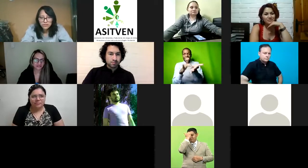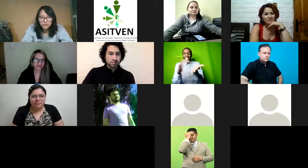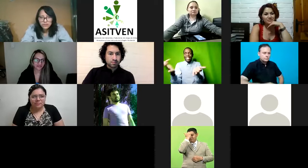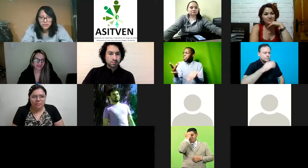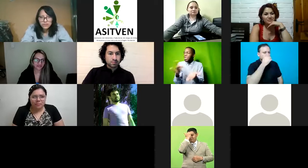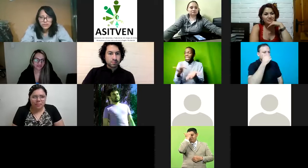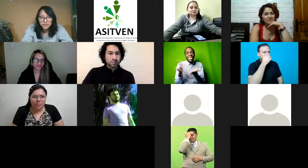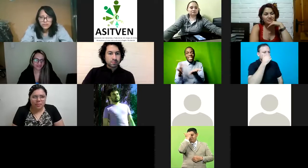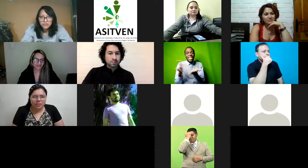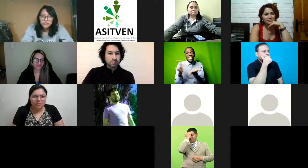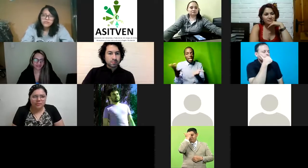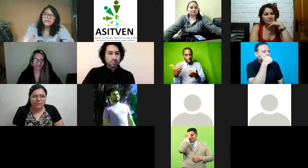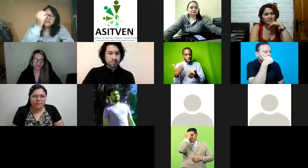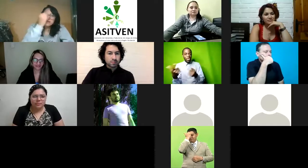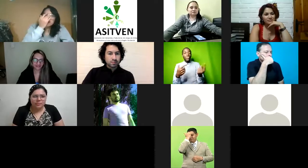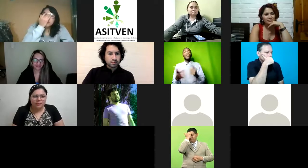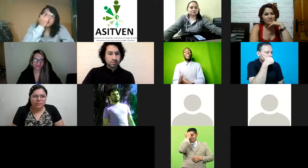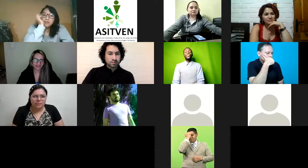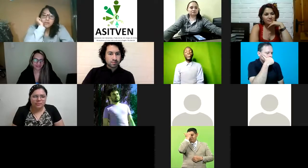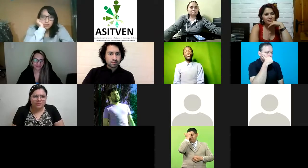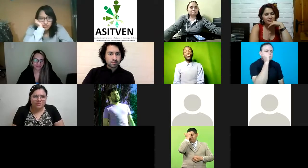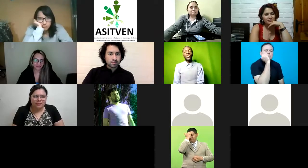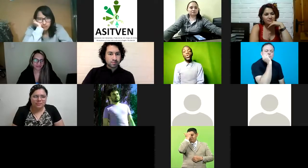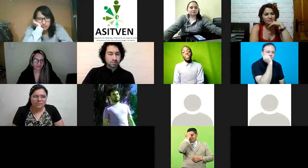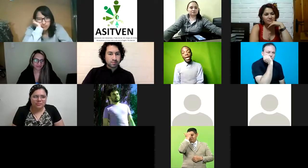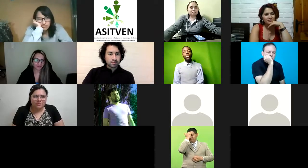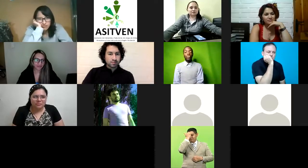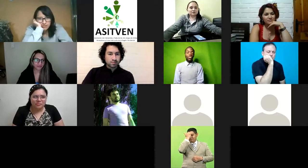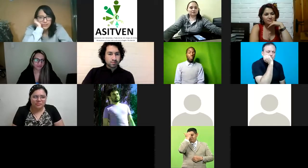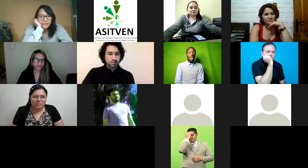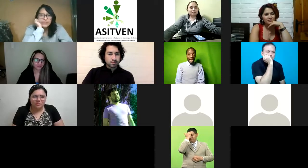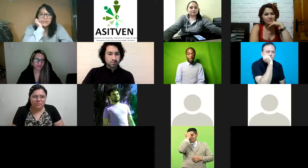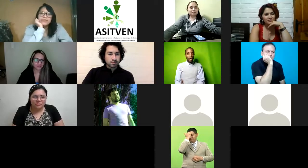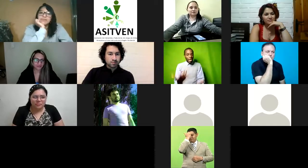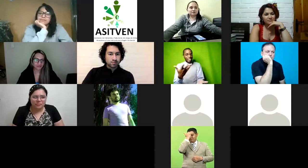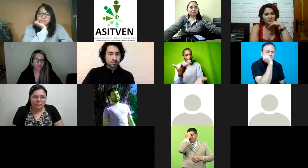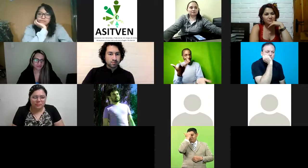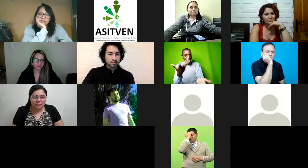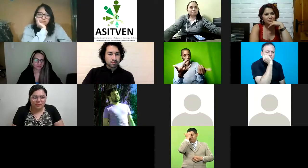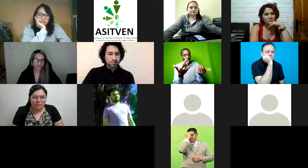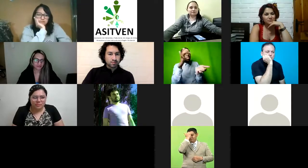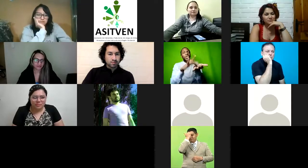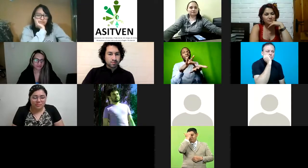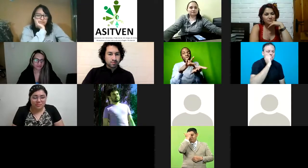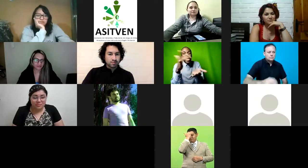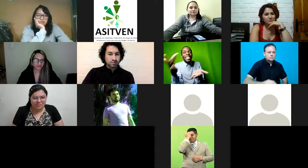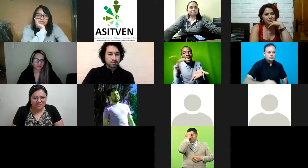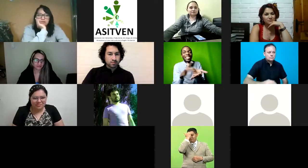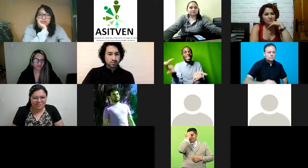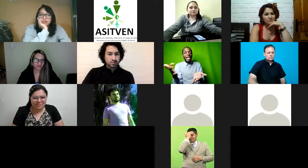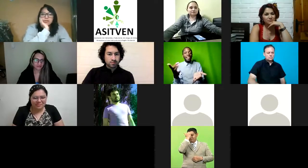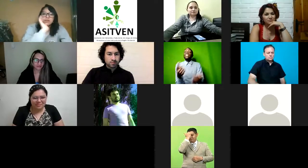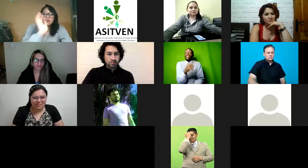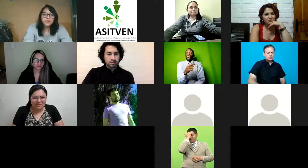tiene sentido, porque dirán, de objeto, discusión de un sordo colombiano con un sordo mexicano, tratando de decir, ¿por qué ustedes dicen